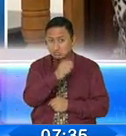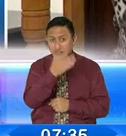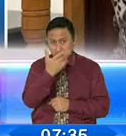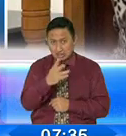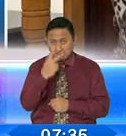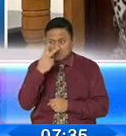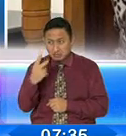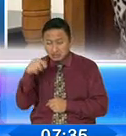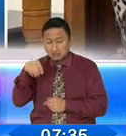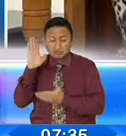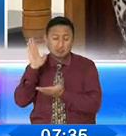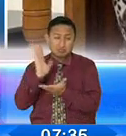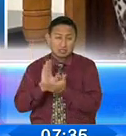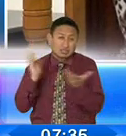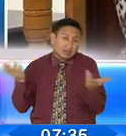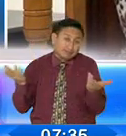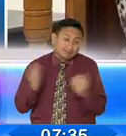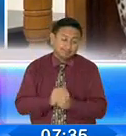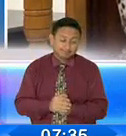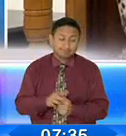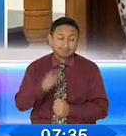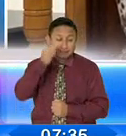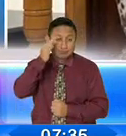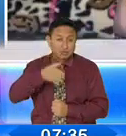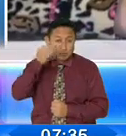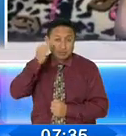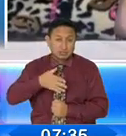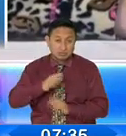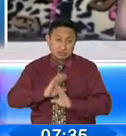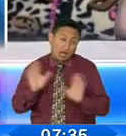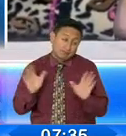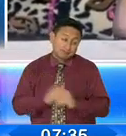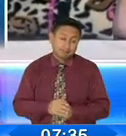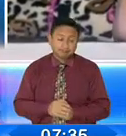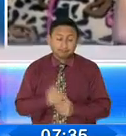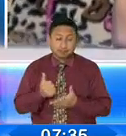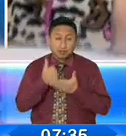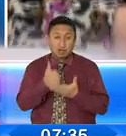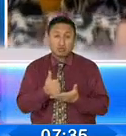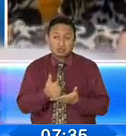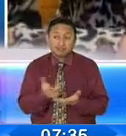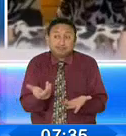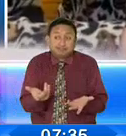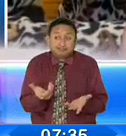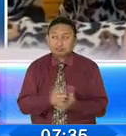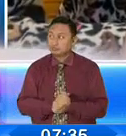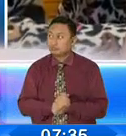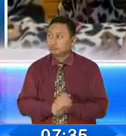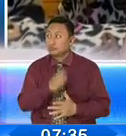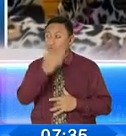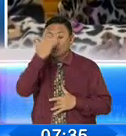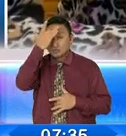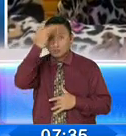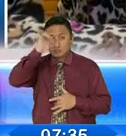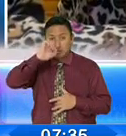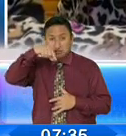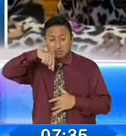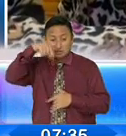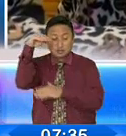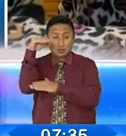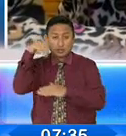al IES, y claro, lo que les dicen es poco, ¿no? Poco lo que se puede hacer. Estas enfermedades que son catalogadas en nuestro país